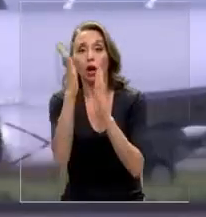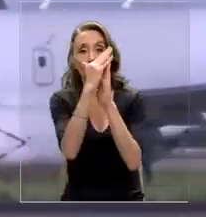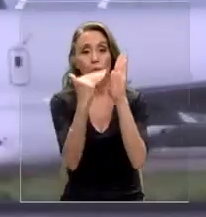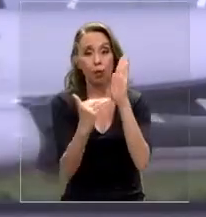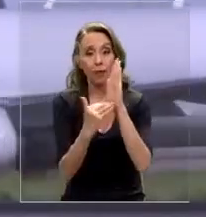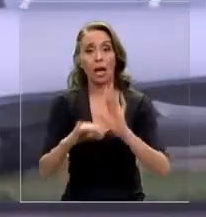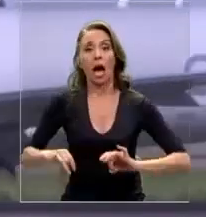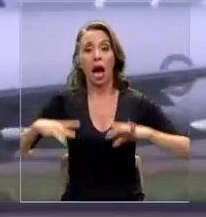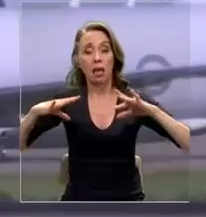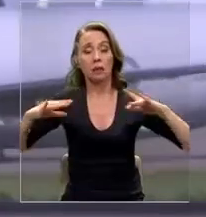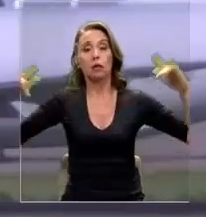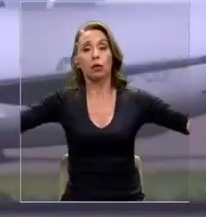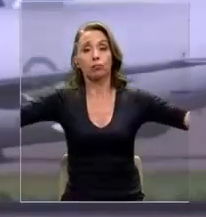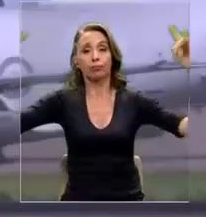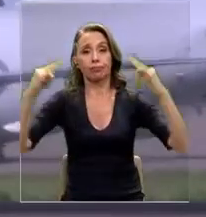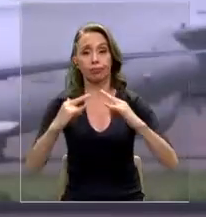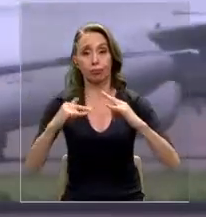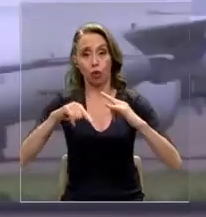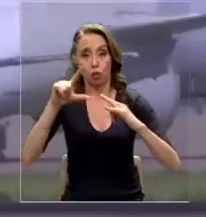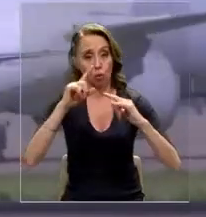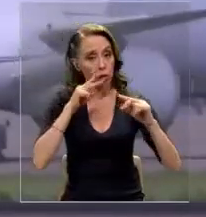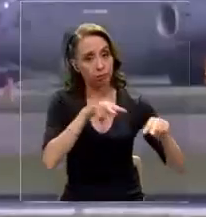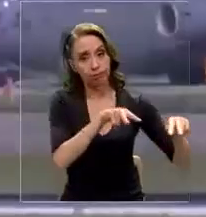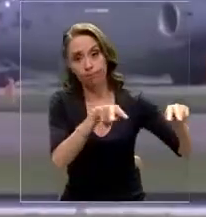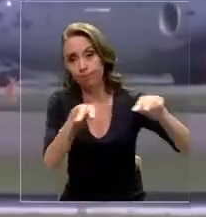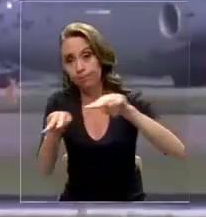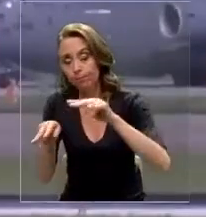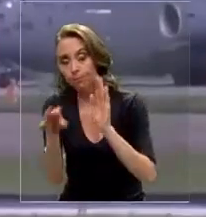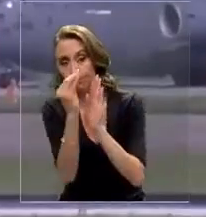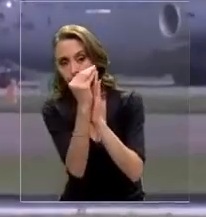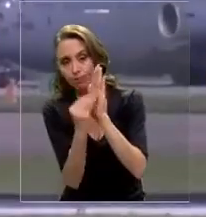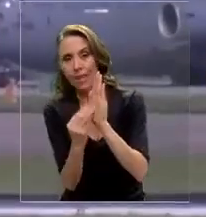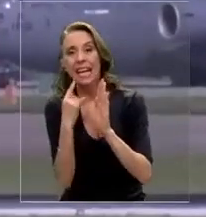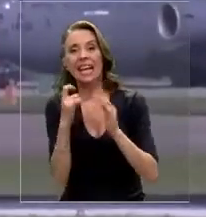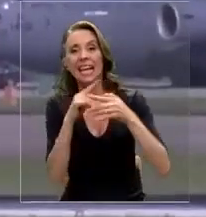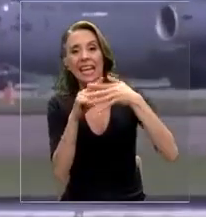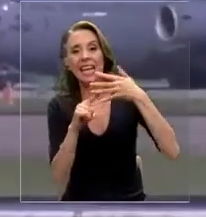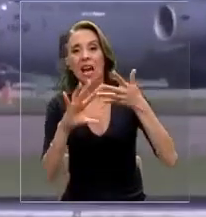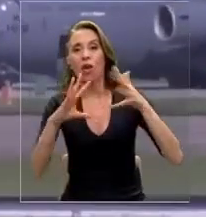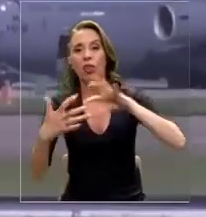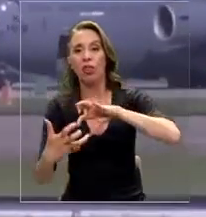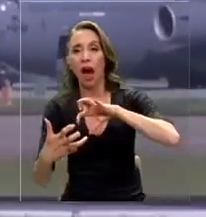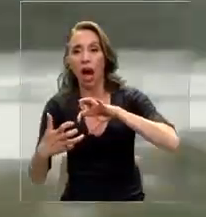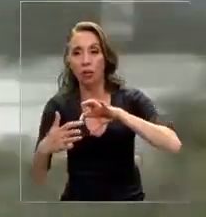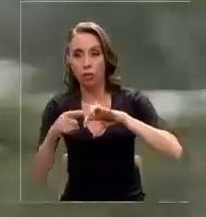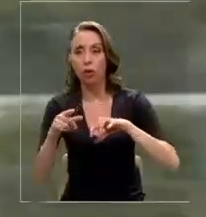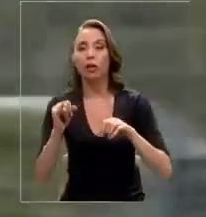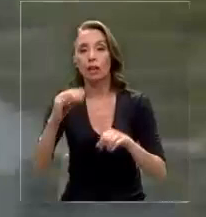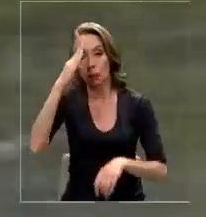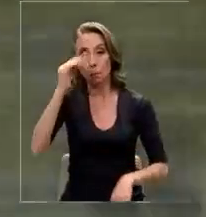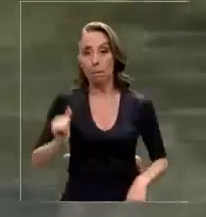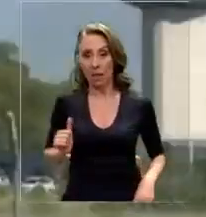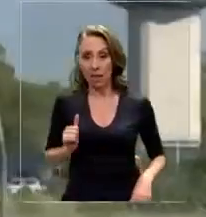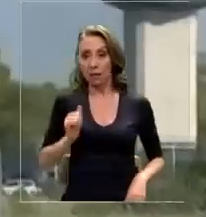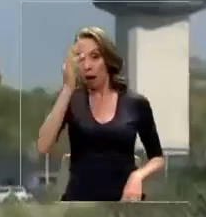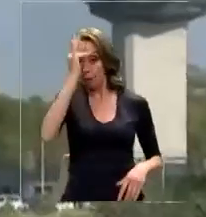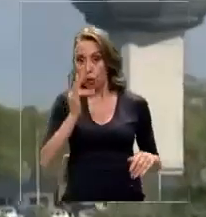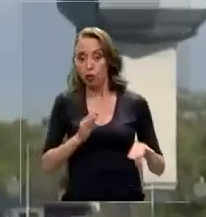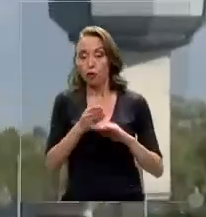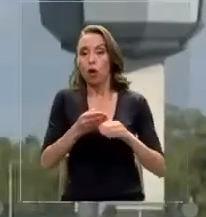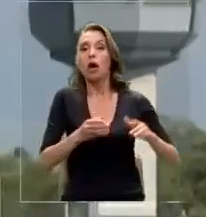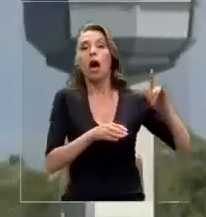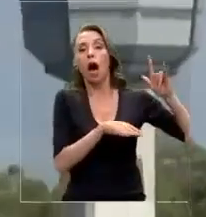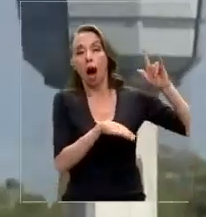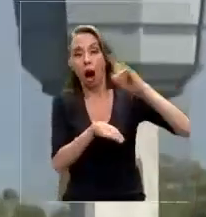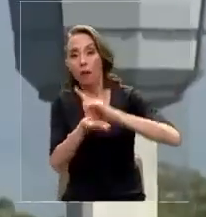y Australia enviaron este lunes aviones de reconocimiento para catastrar los daños en la zona, además de equipo militar para entregar